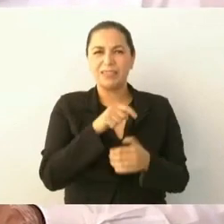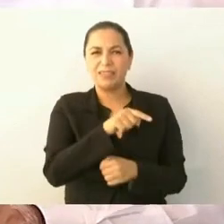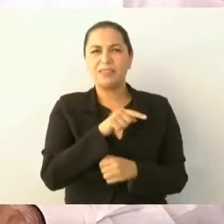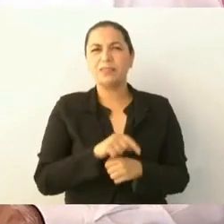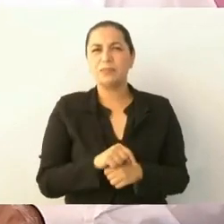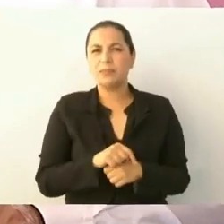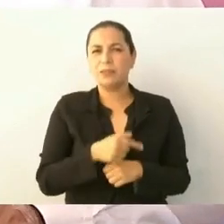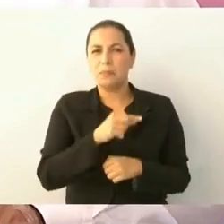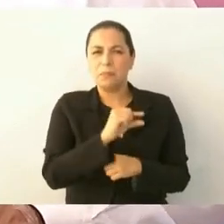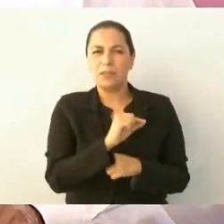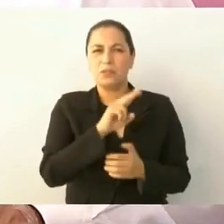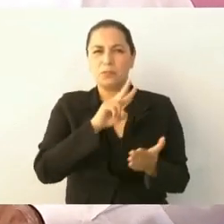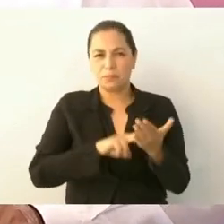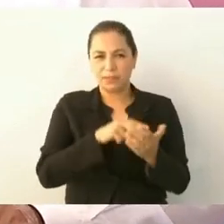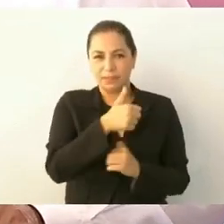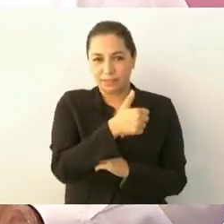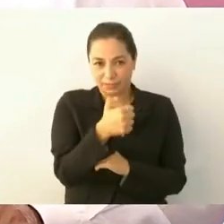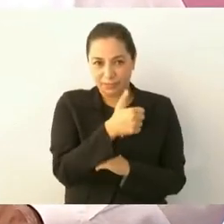2.600.